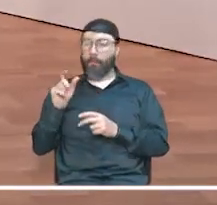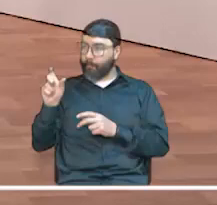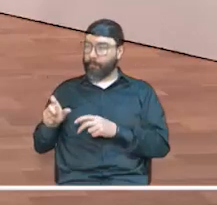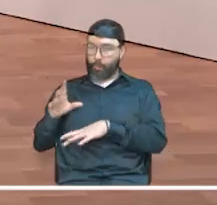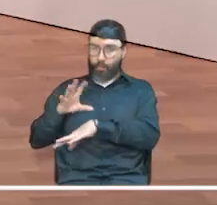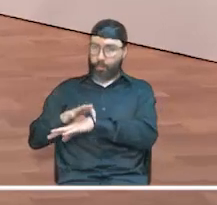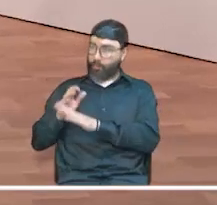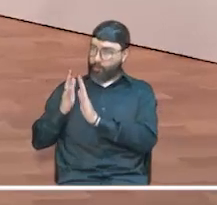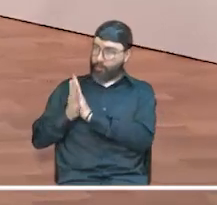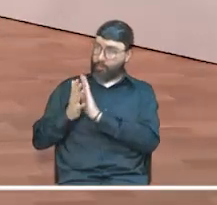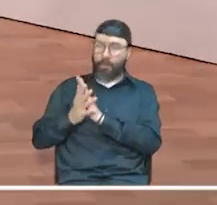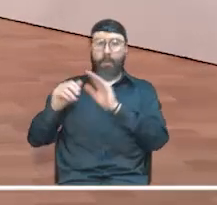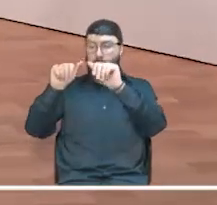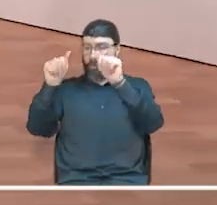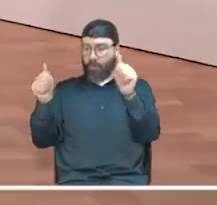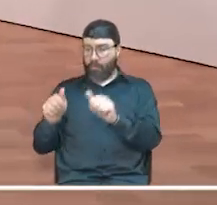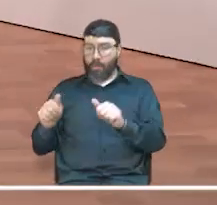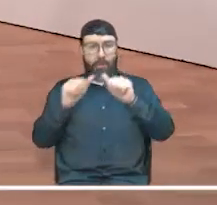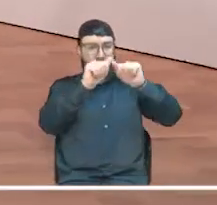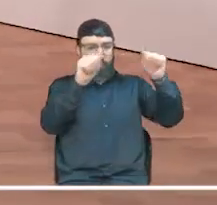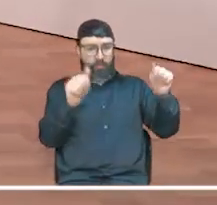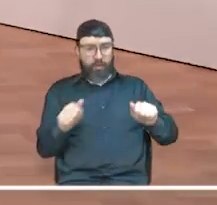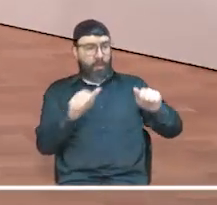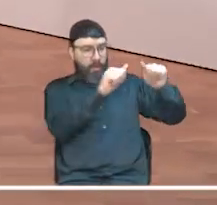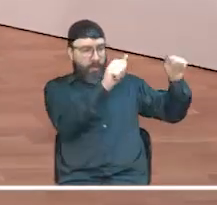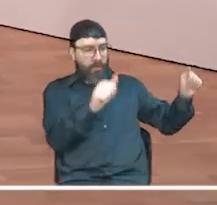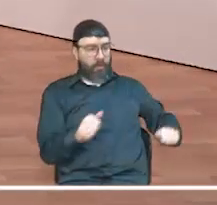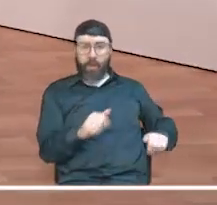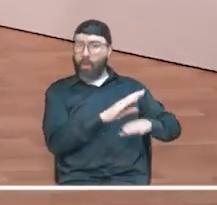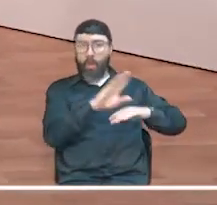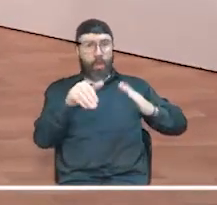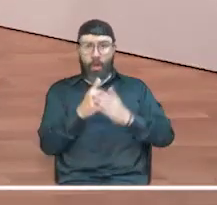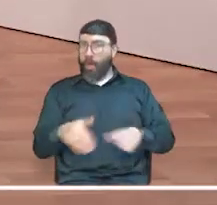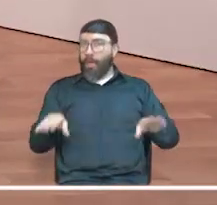los tipos de cuerpos. No todos los cuerpos están hechos para todos los tipos